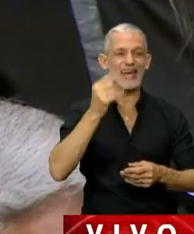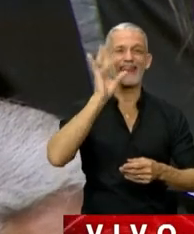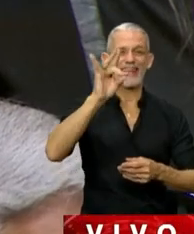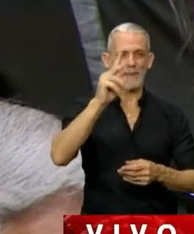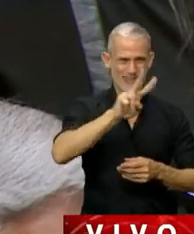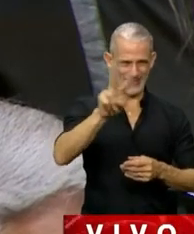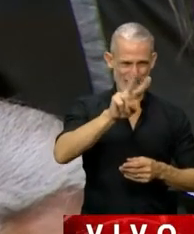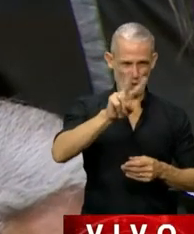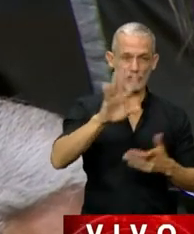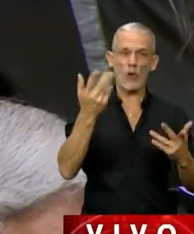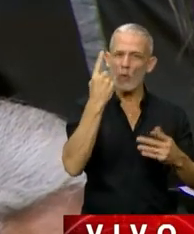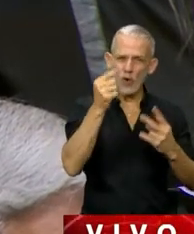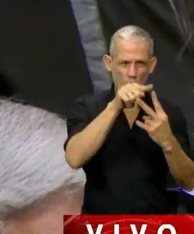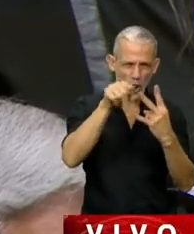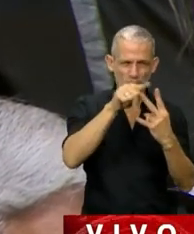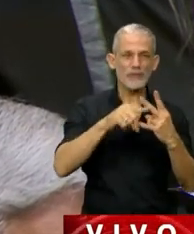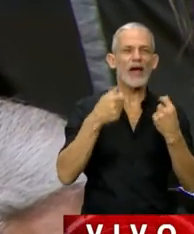cuales pretende